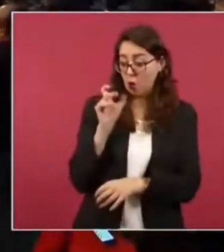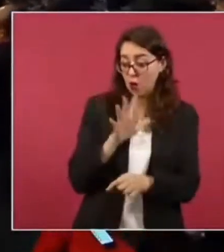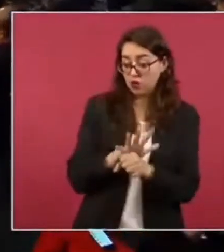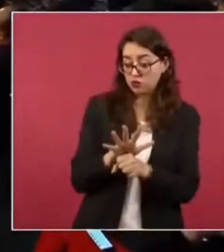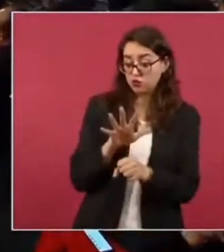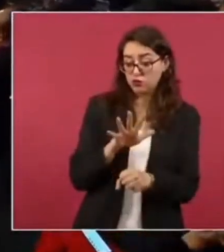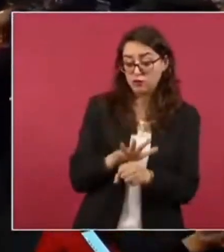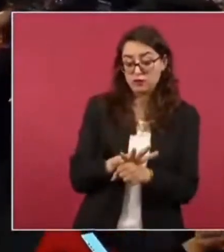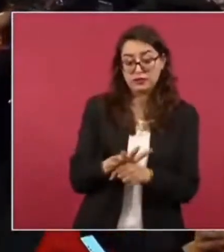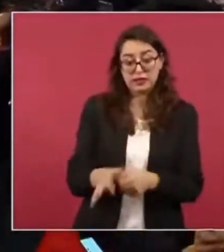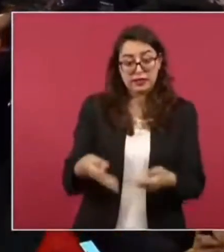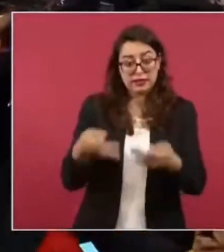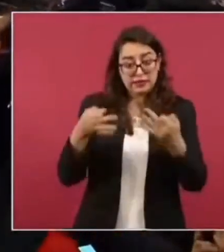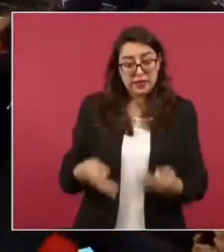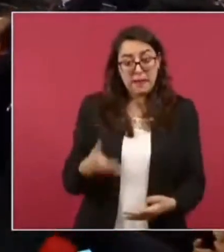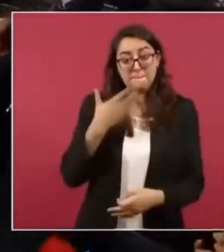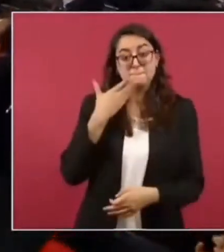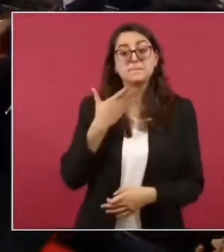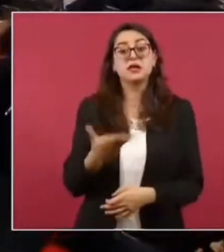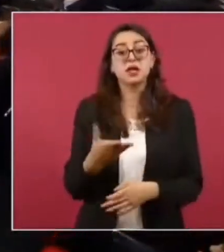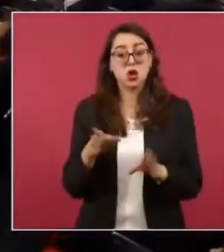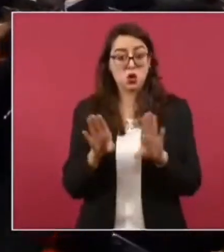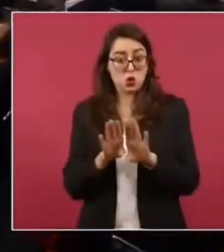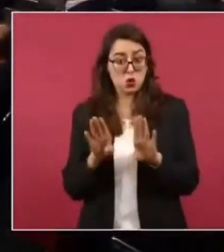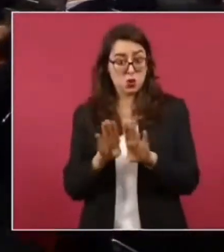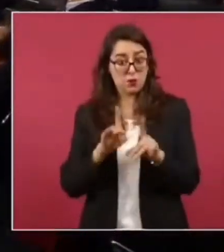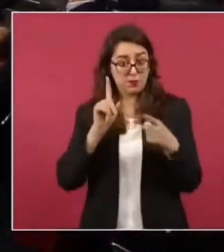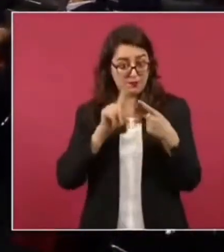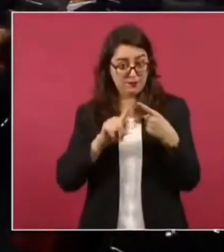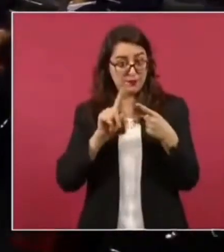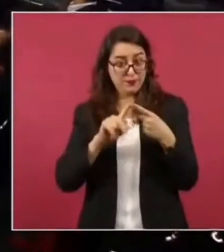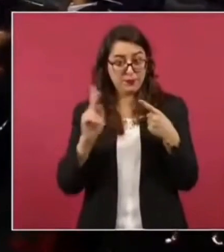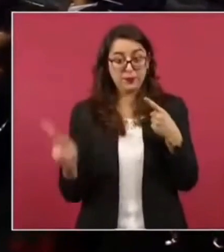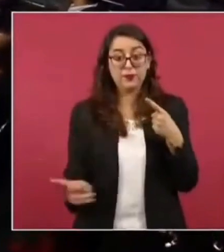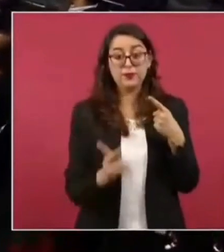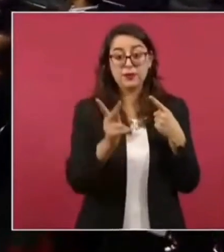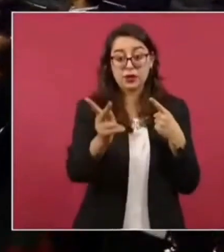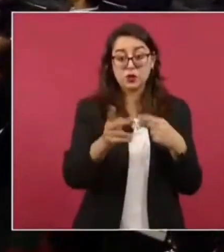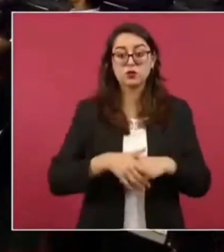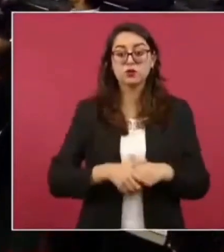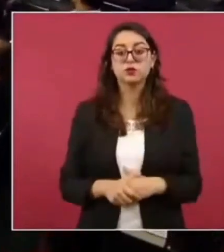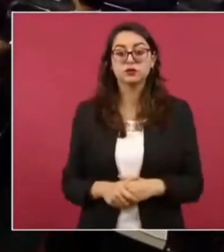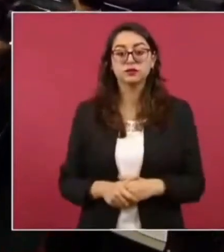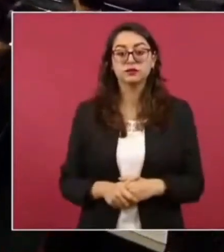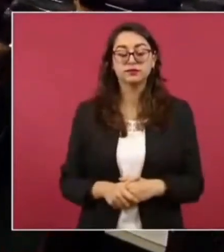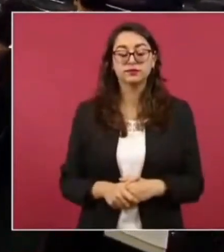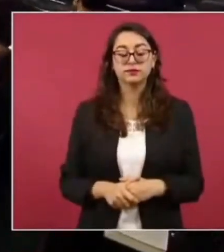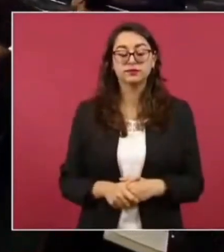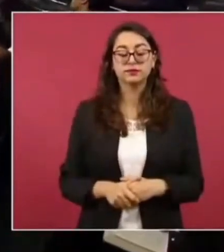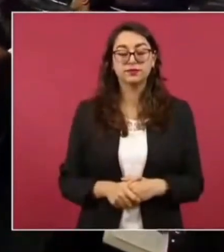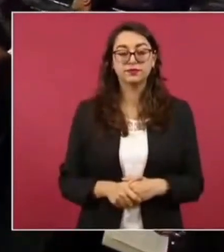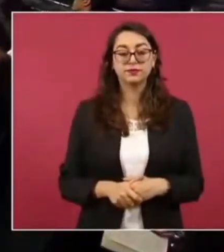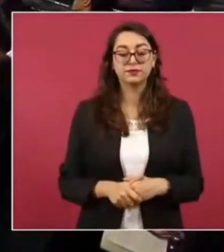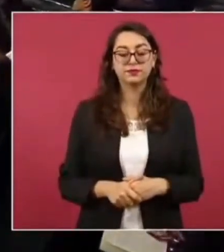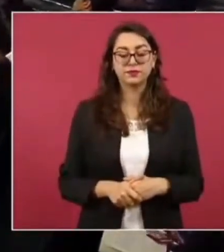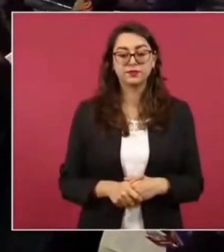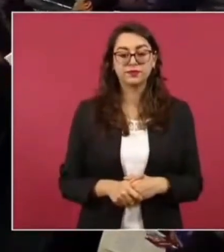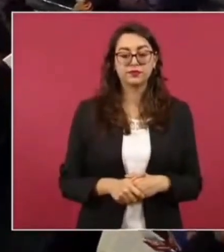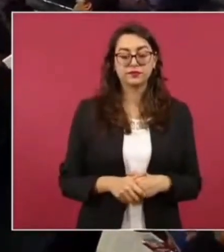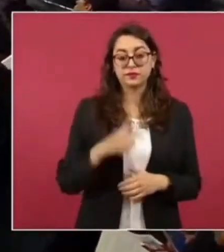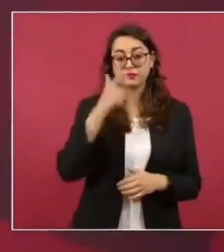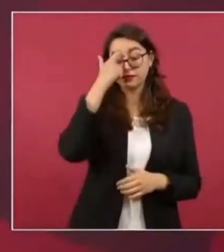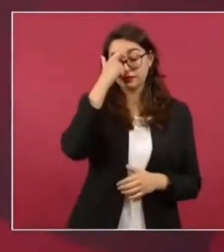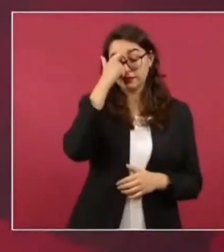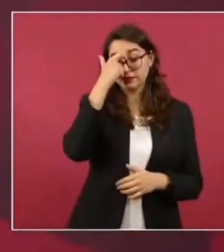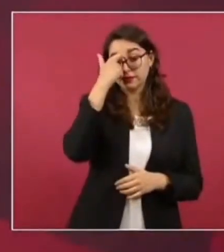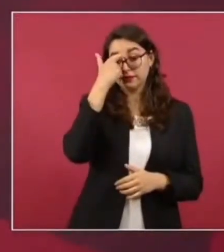la zona sur de Veracruz? Sería la primera pregunta, señor. Sí, hay que buscar un acuerdo con